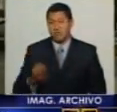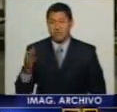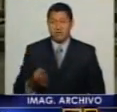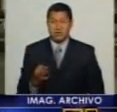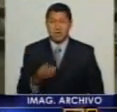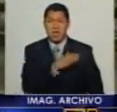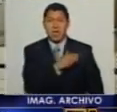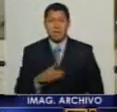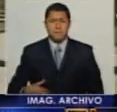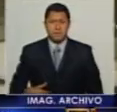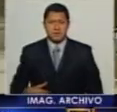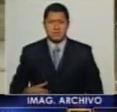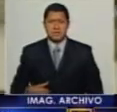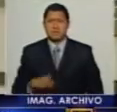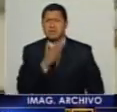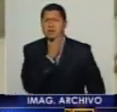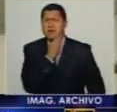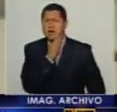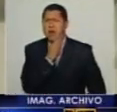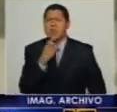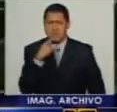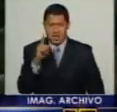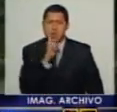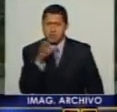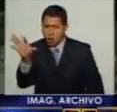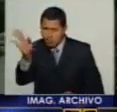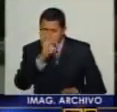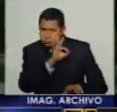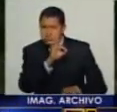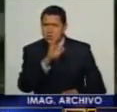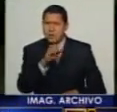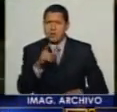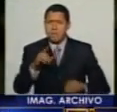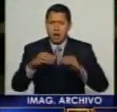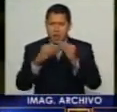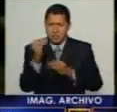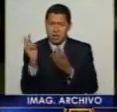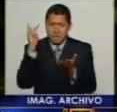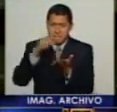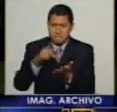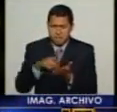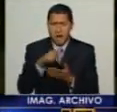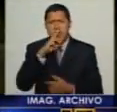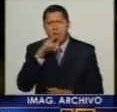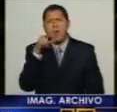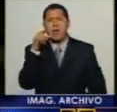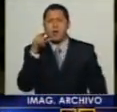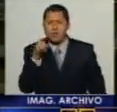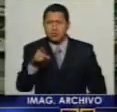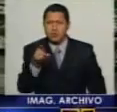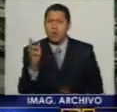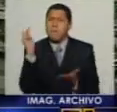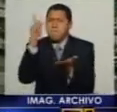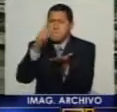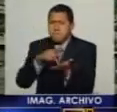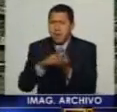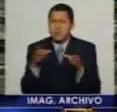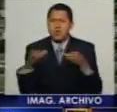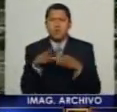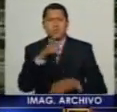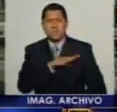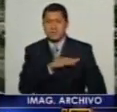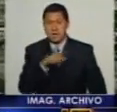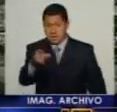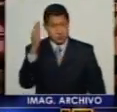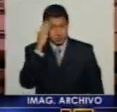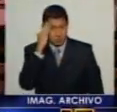el presidente Caldera estaba dentro de los nombres que se estaban barajando para formar parte, para hablar con él y que formase parte de la Junta Cívica. ¿Él no